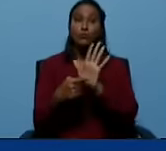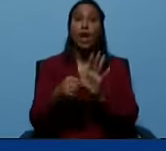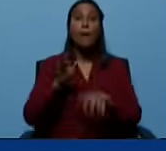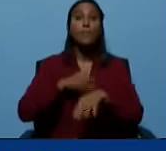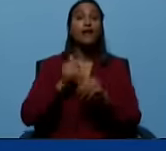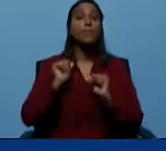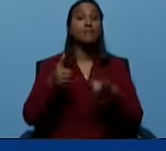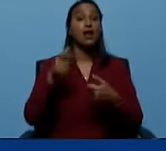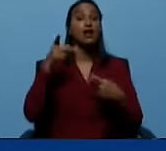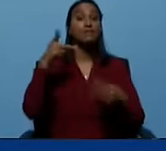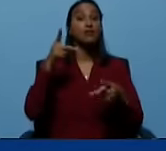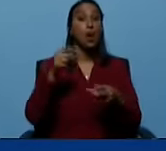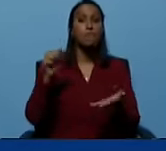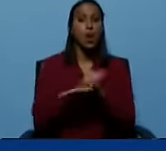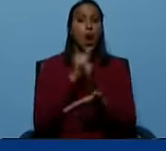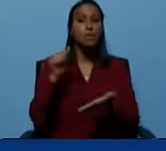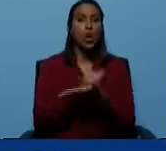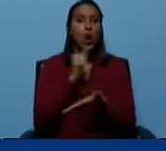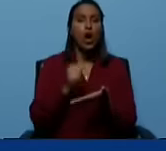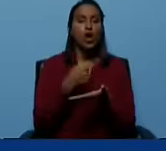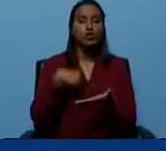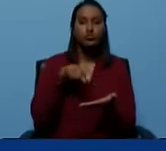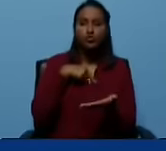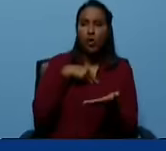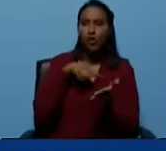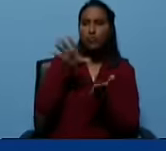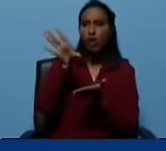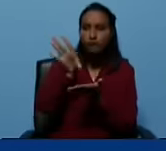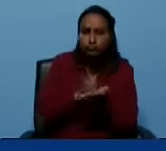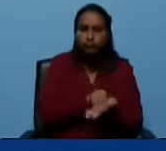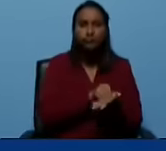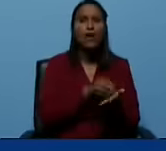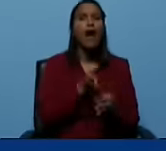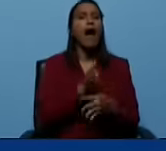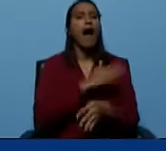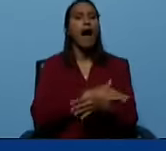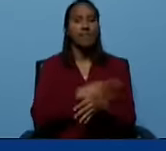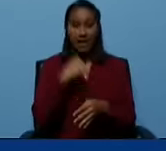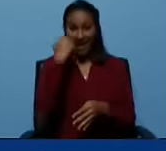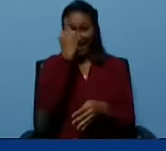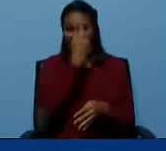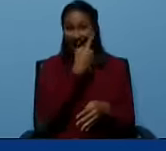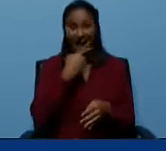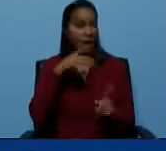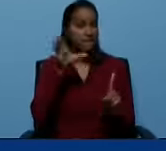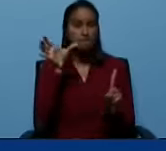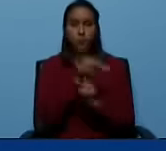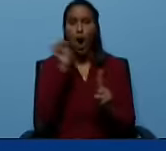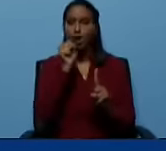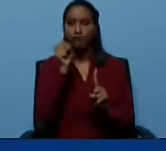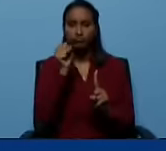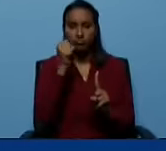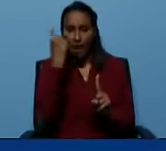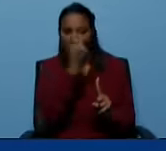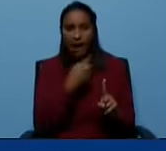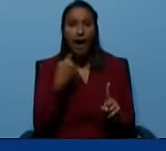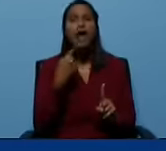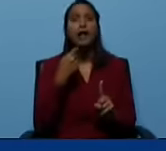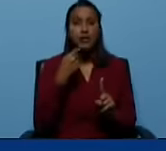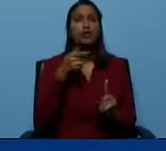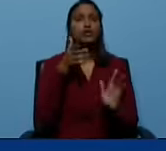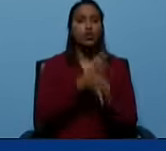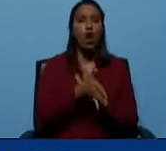en TikTok, miles de videos con el rostro reconocible de todos los grupos que llamaron a matar a sus vecinos